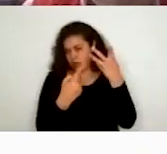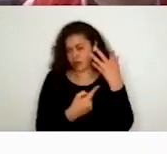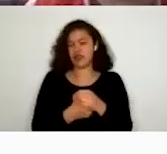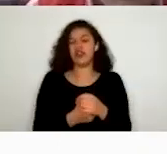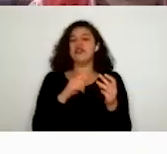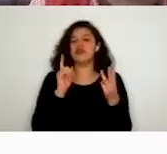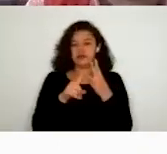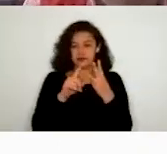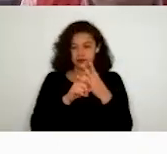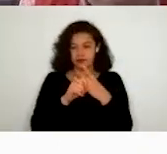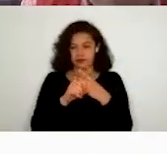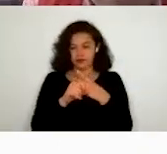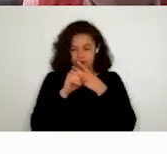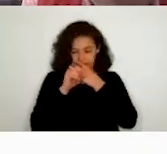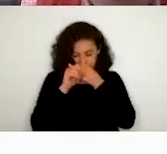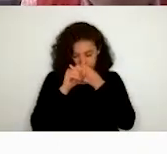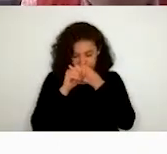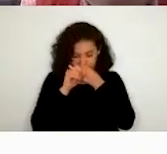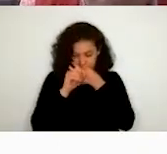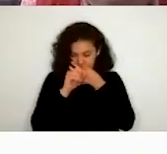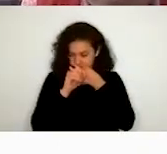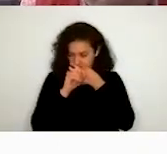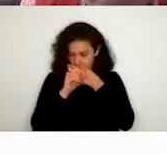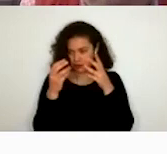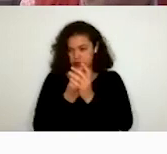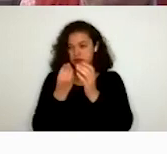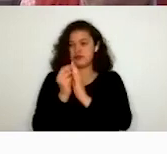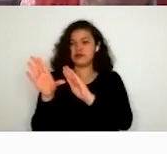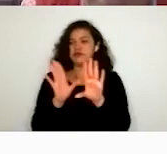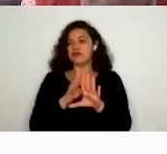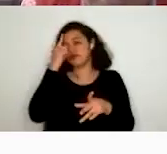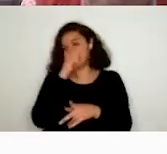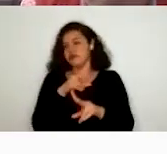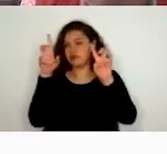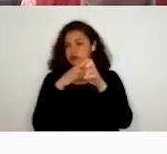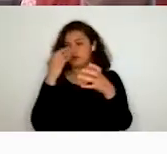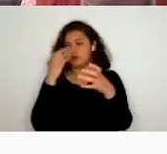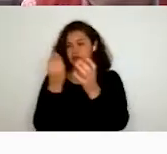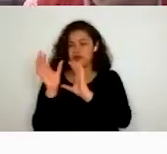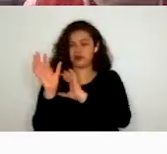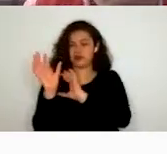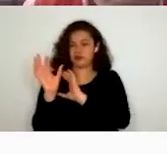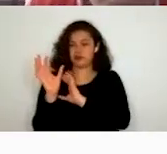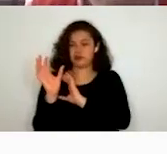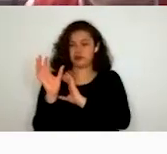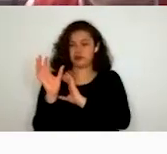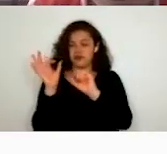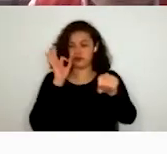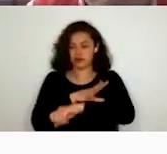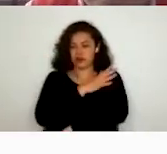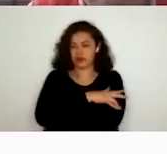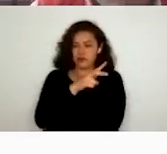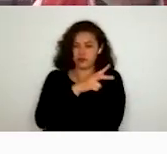3. Capacitar al personal en materia de protección civil, primeros auxilios,